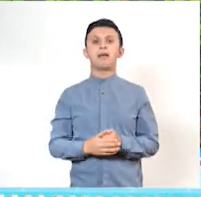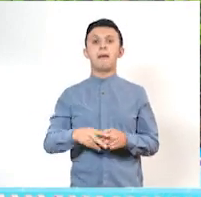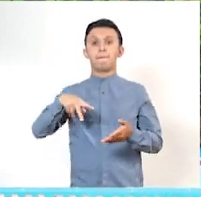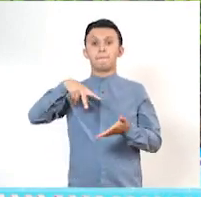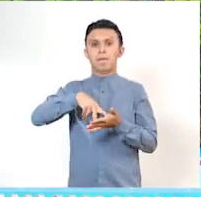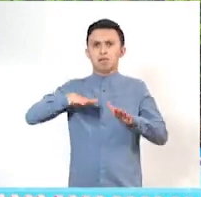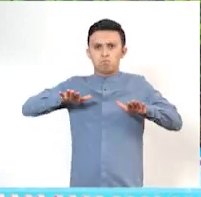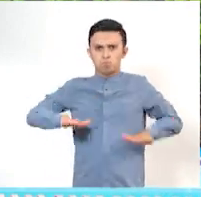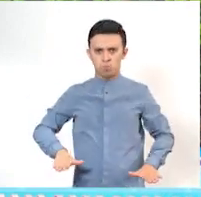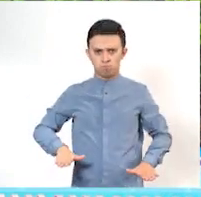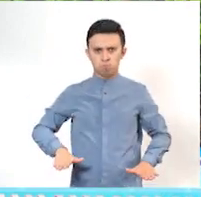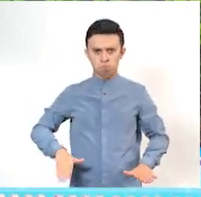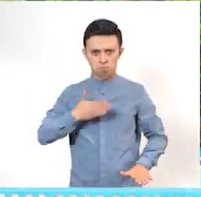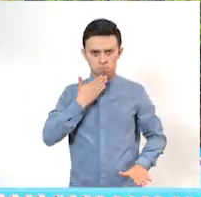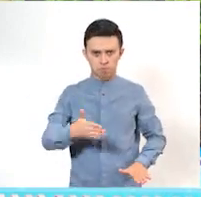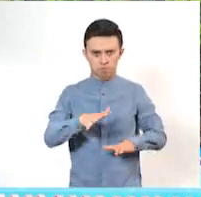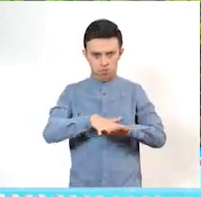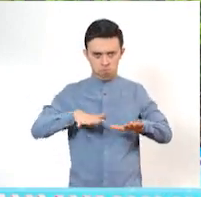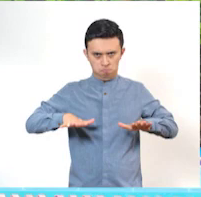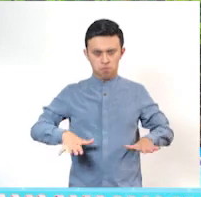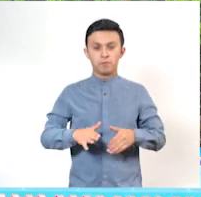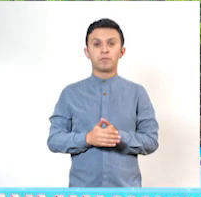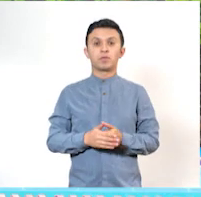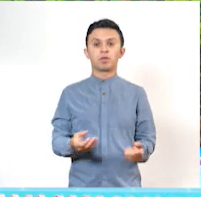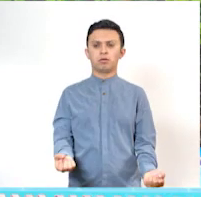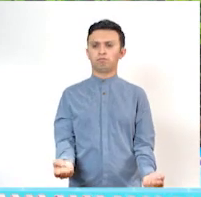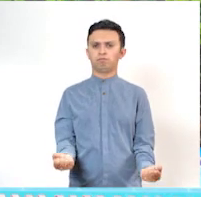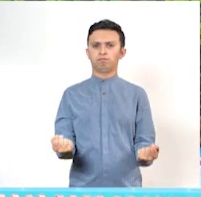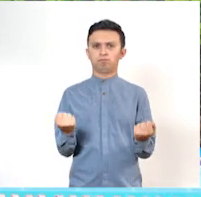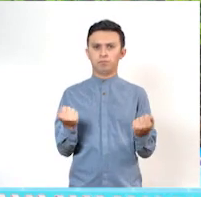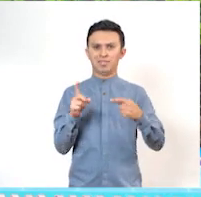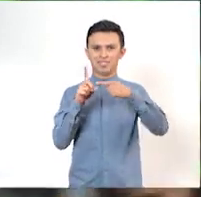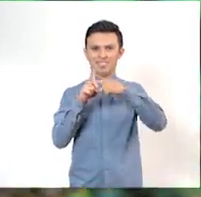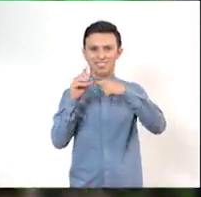nuestros pies bien fijos. Flexionamos a